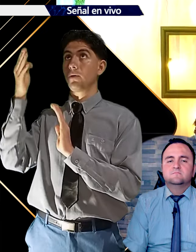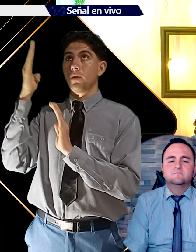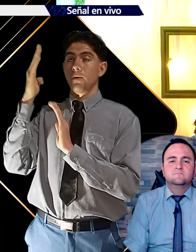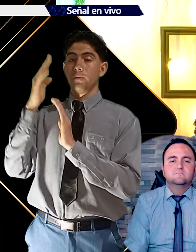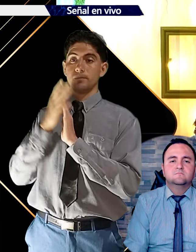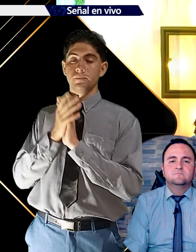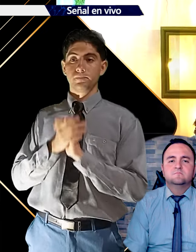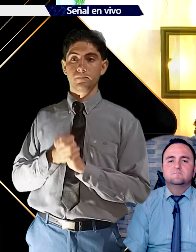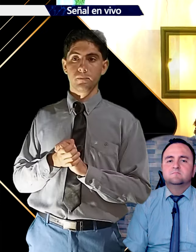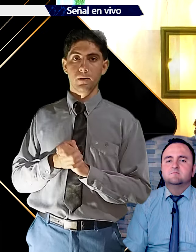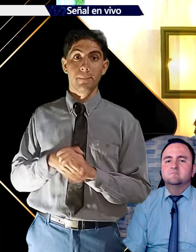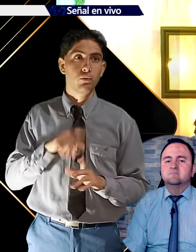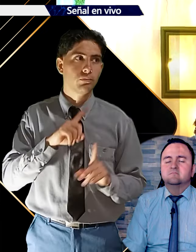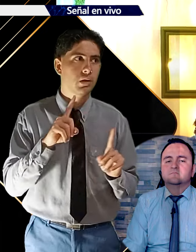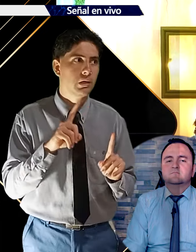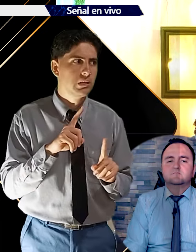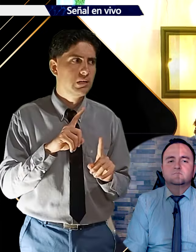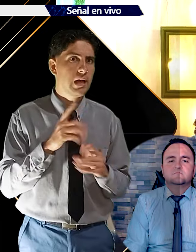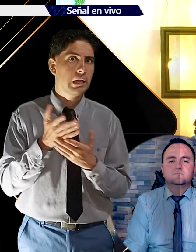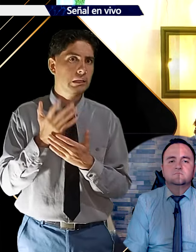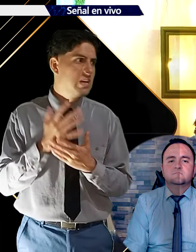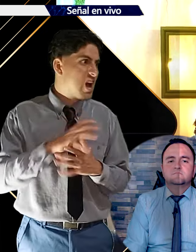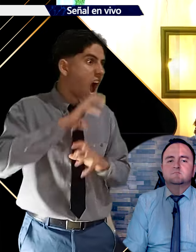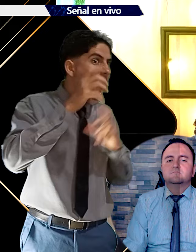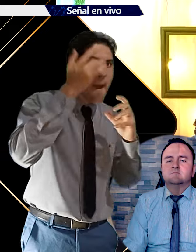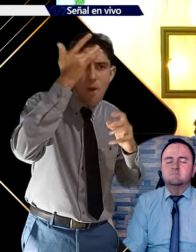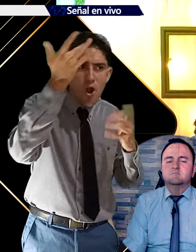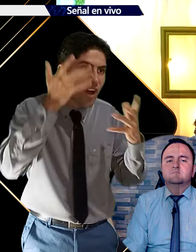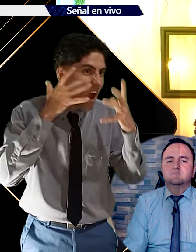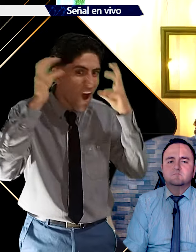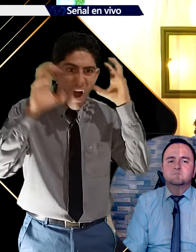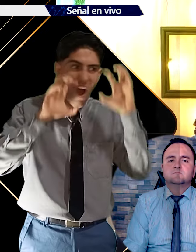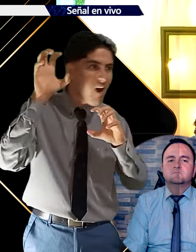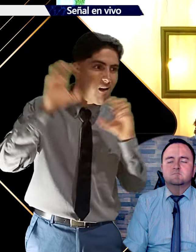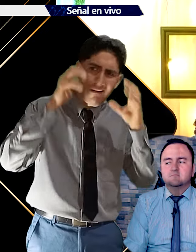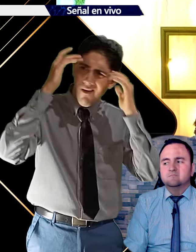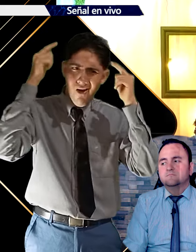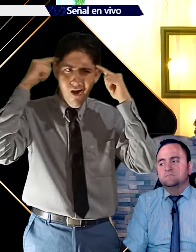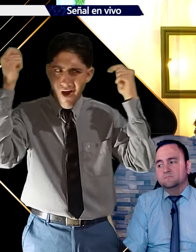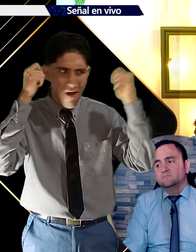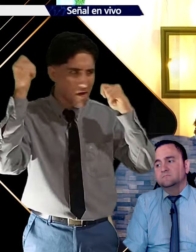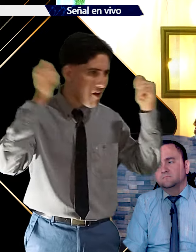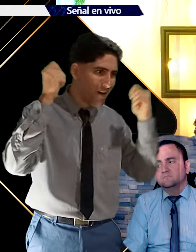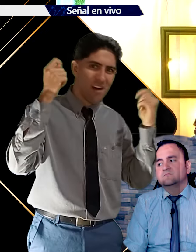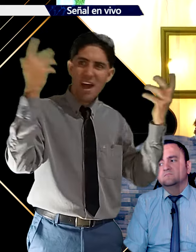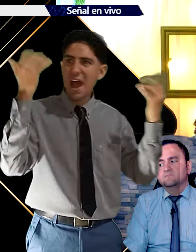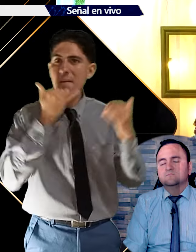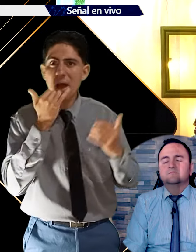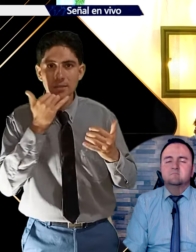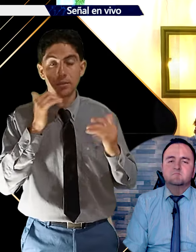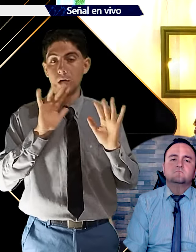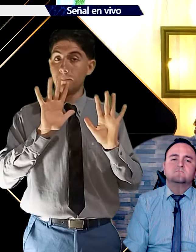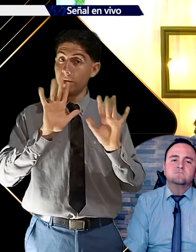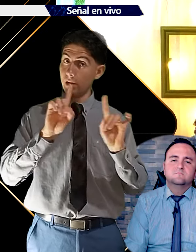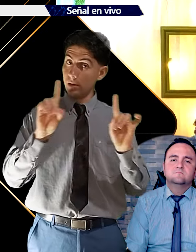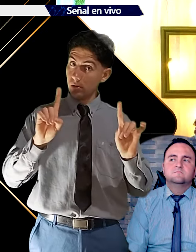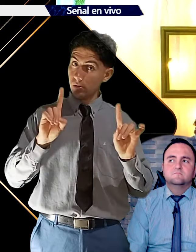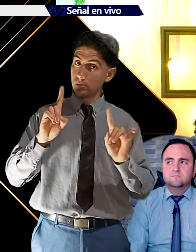con una cosa de esta, si usted no ha buscado a Dios, Padre Celestial, usted forma el escándalo. ¡Hey!